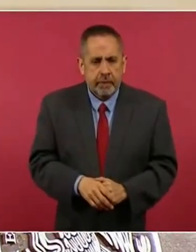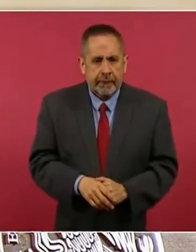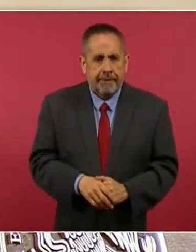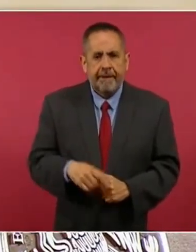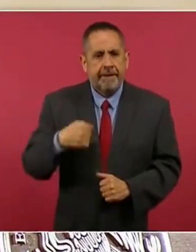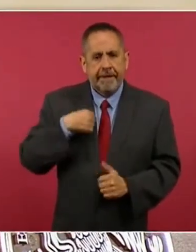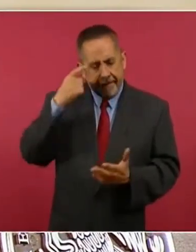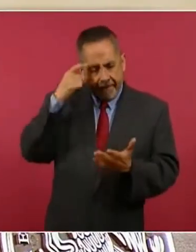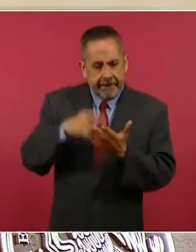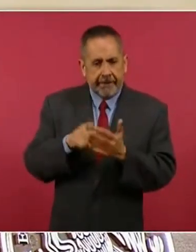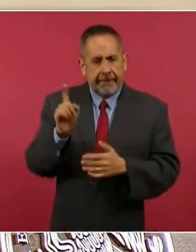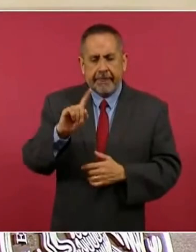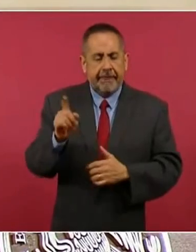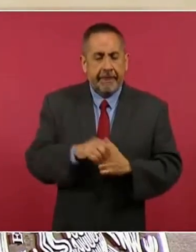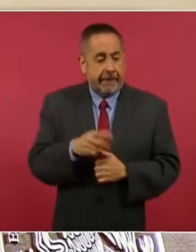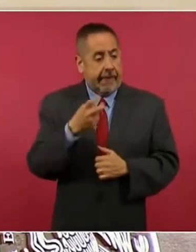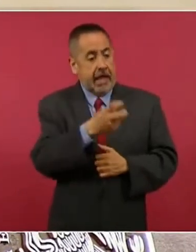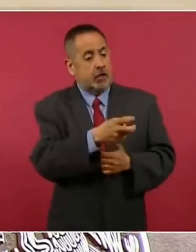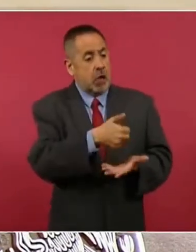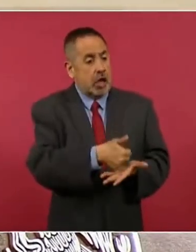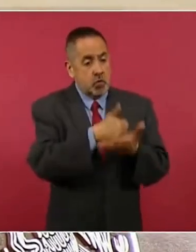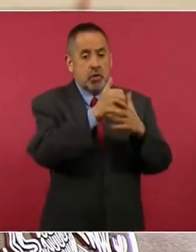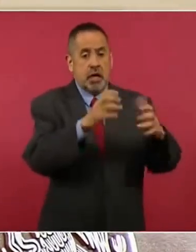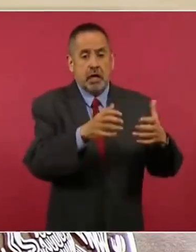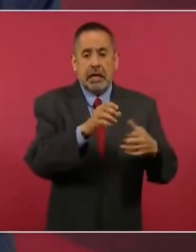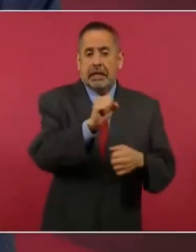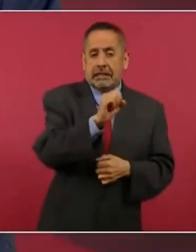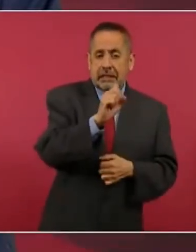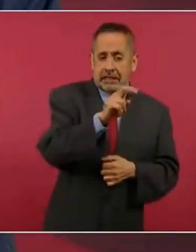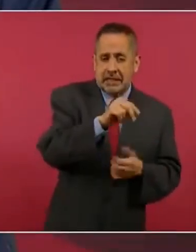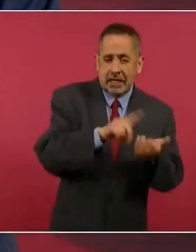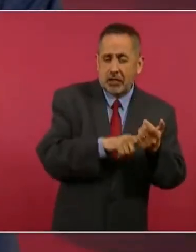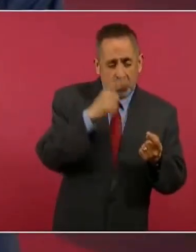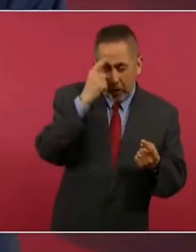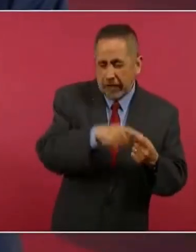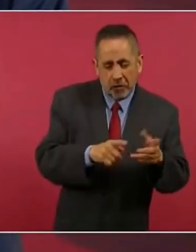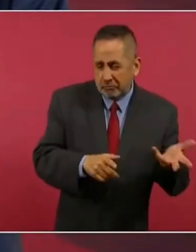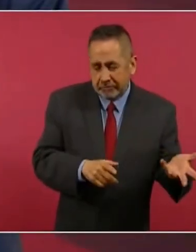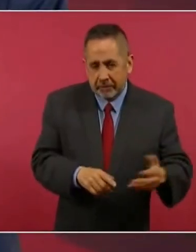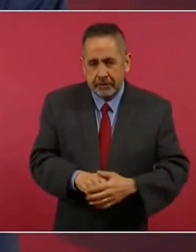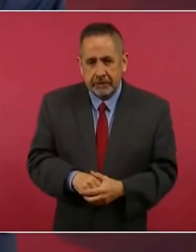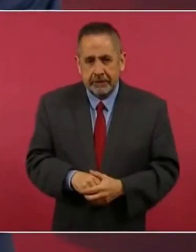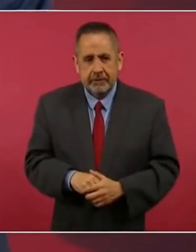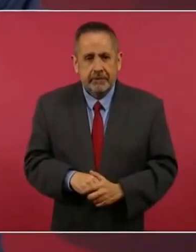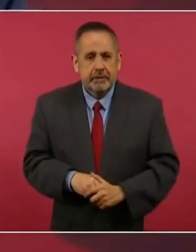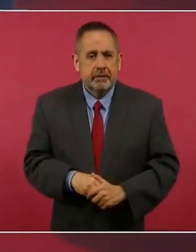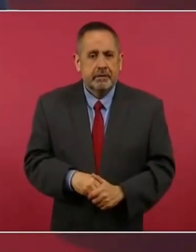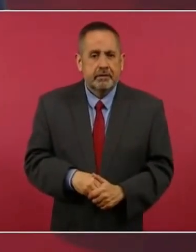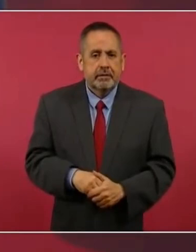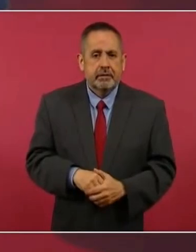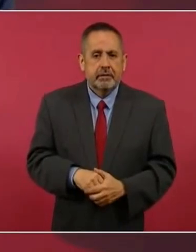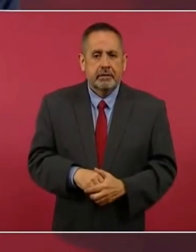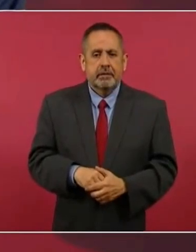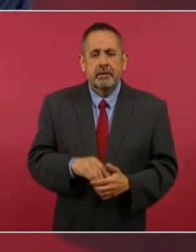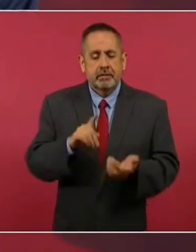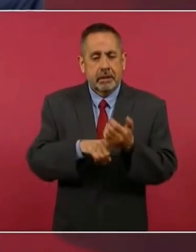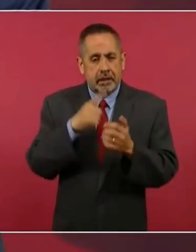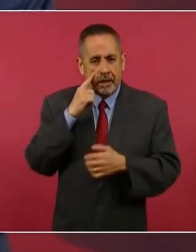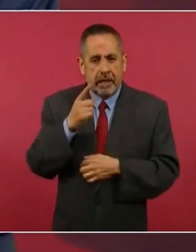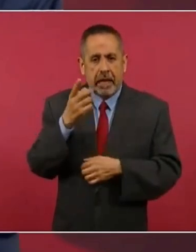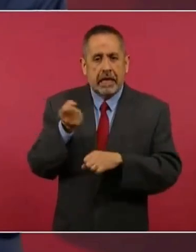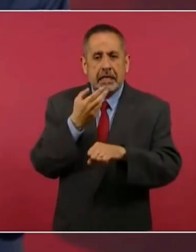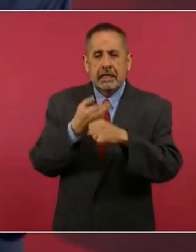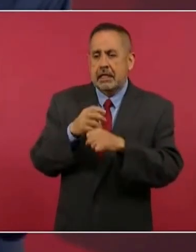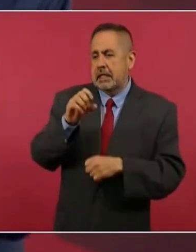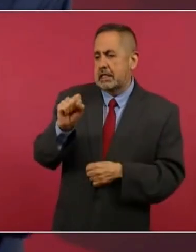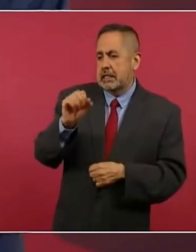No creo que eso ayude. Mire, existe la Secretaría de la Función